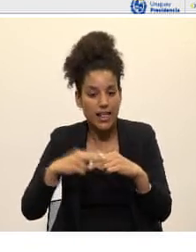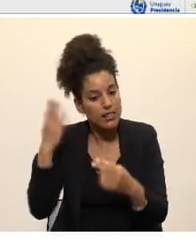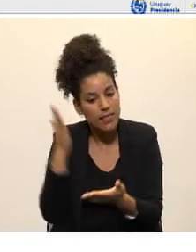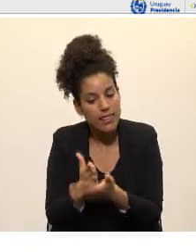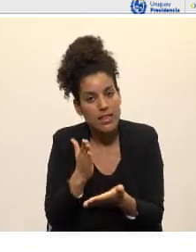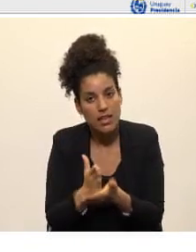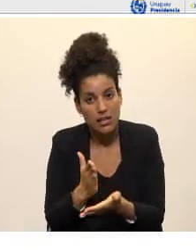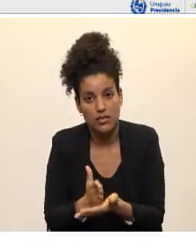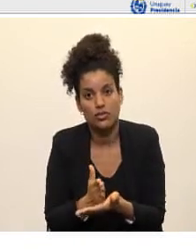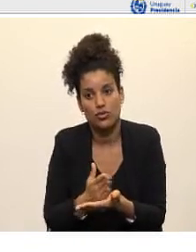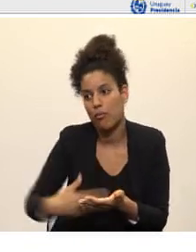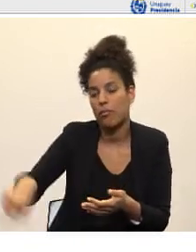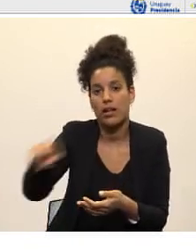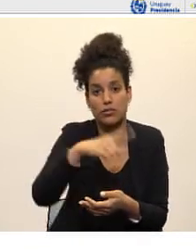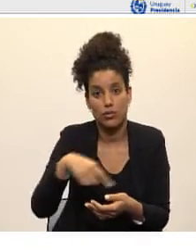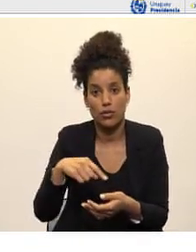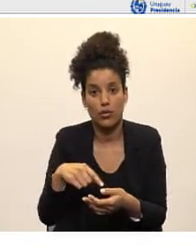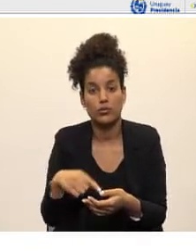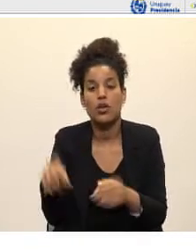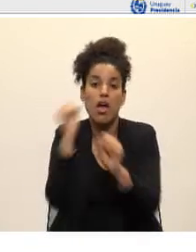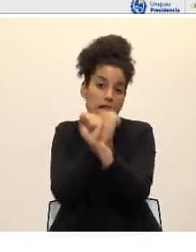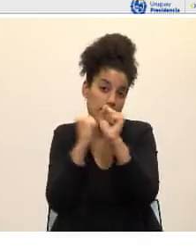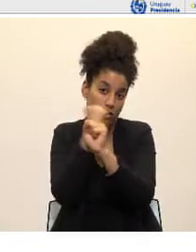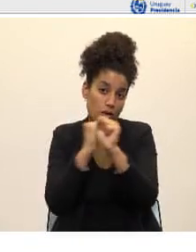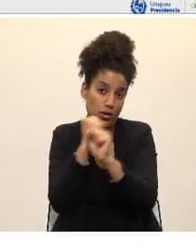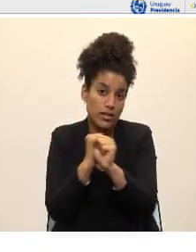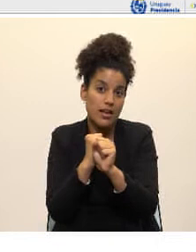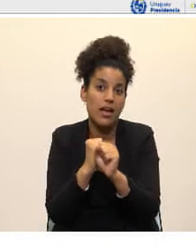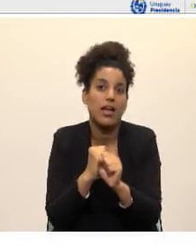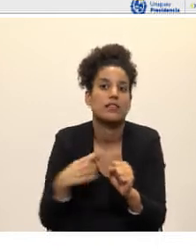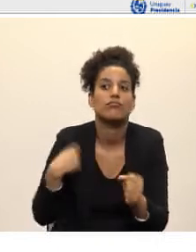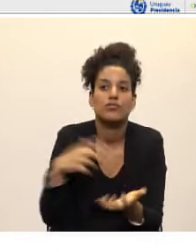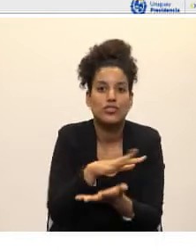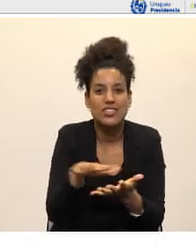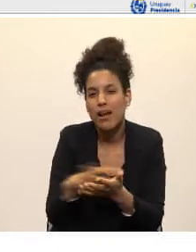estoy planteando las tecnologías como bienes públicos. Sin ningún lugar